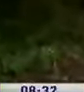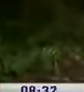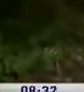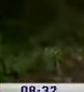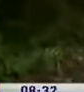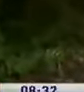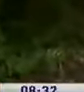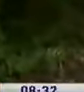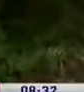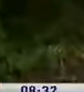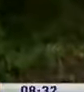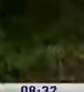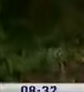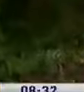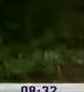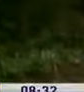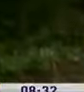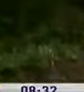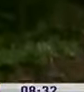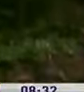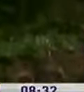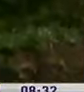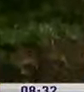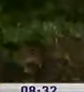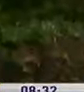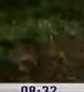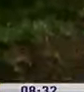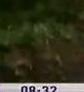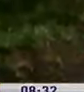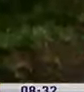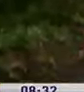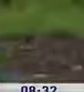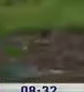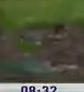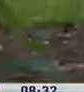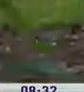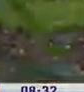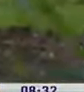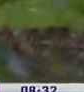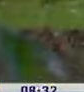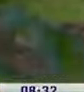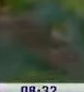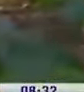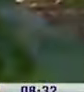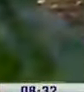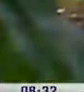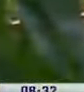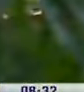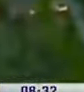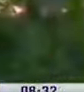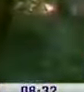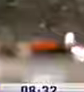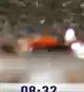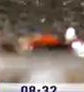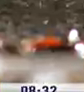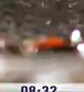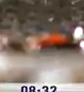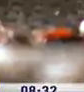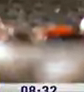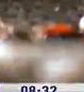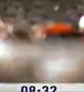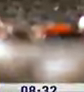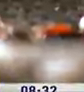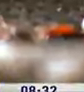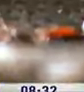correa. Claro, vecinito, los de Nasa 48. Recomienda que el perrito siempre esté con cadena. Sí. Ya le va a